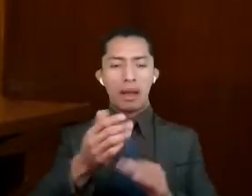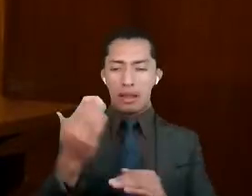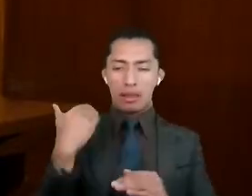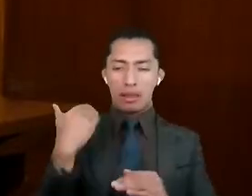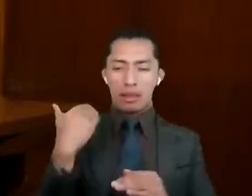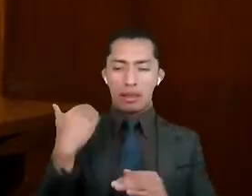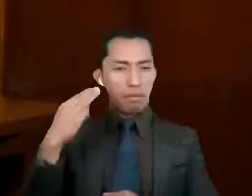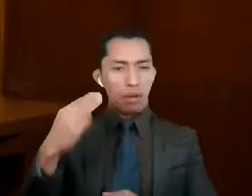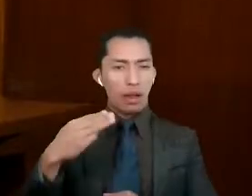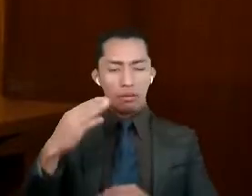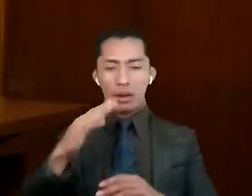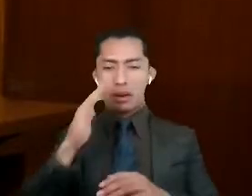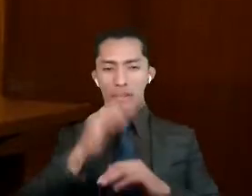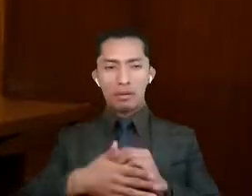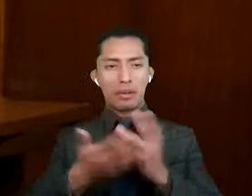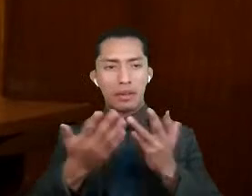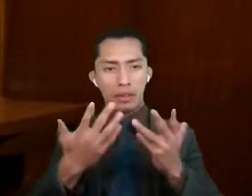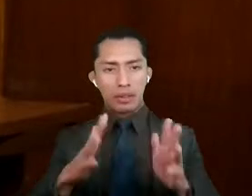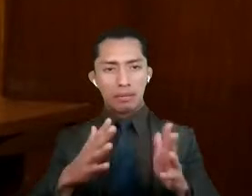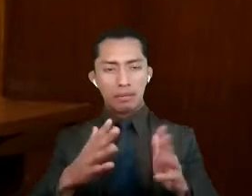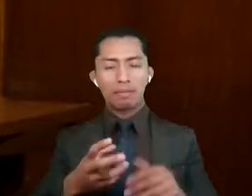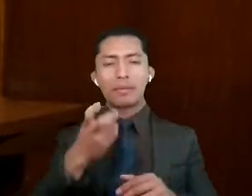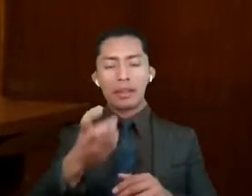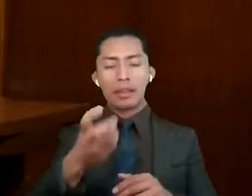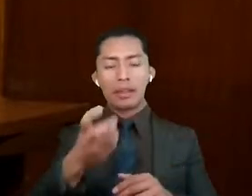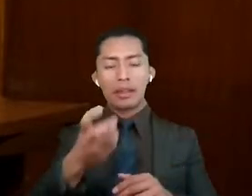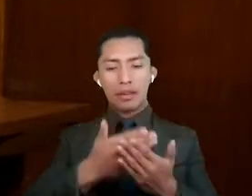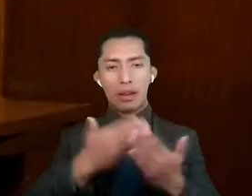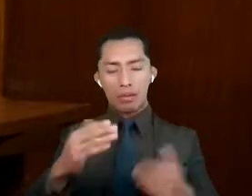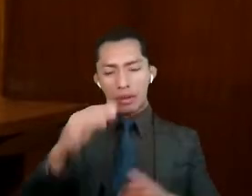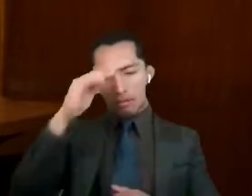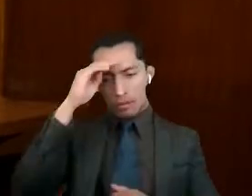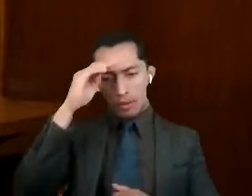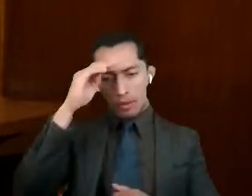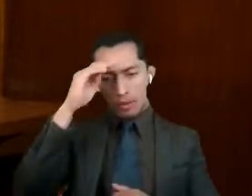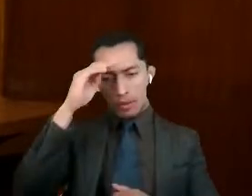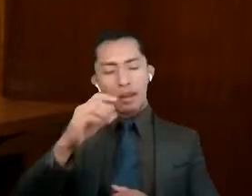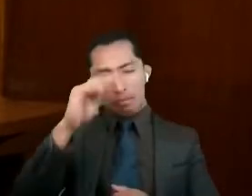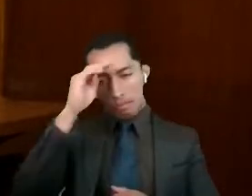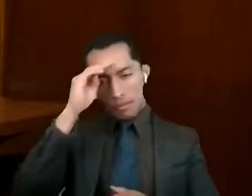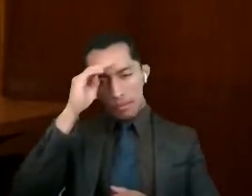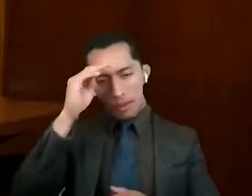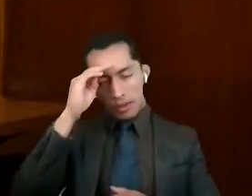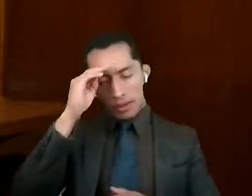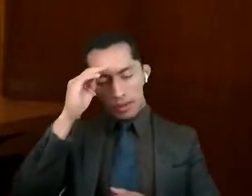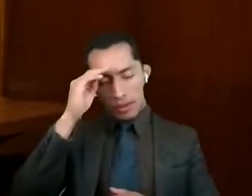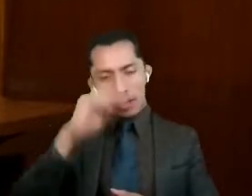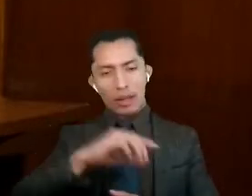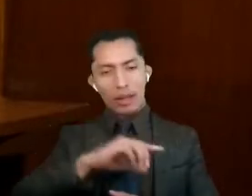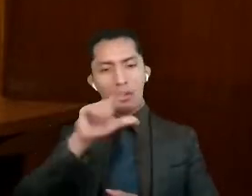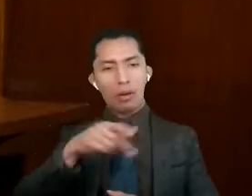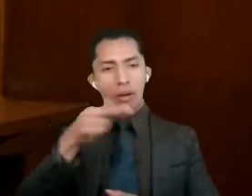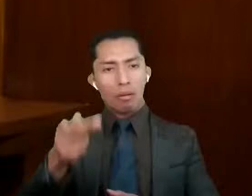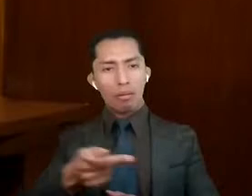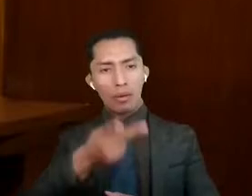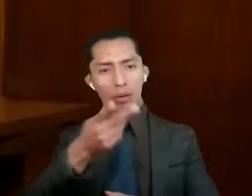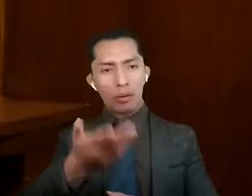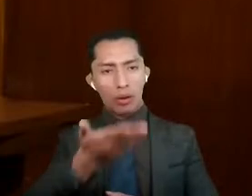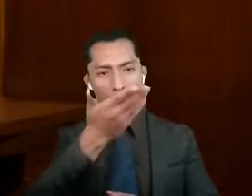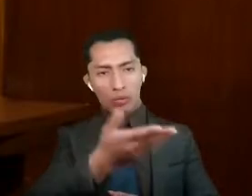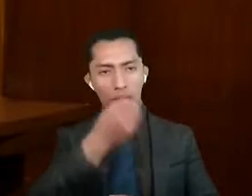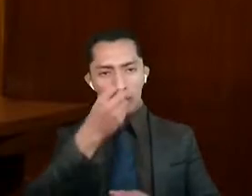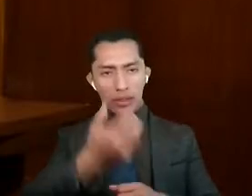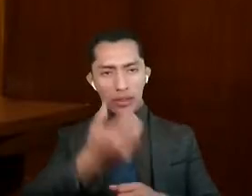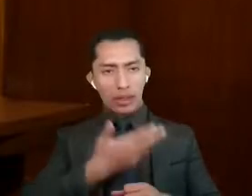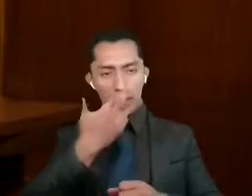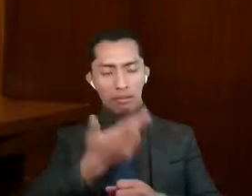Esto nos obliga a hacer una reflexión y preguntarle a usted, hacerle a